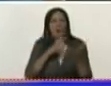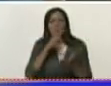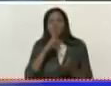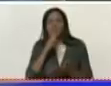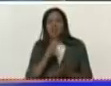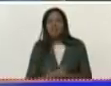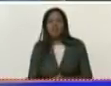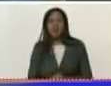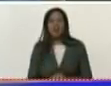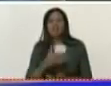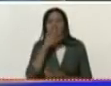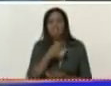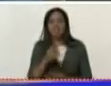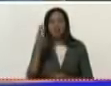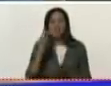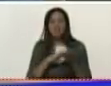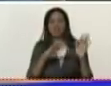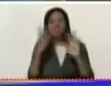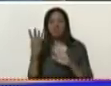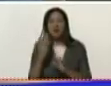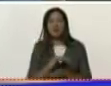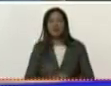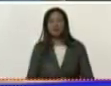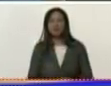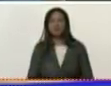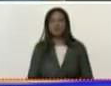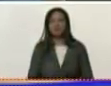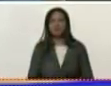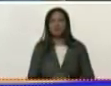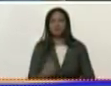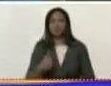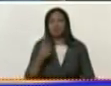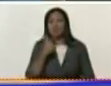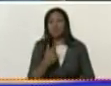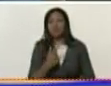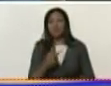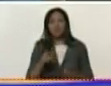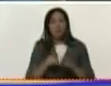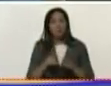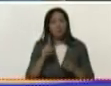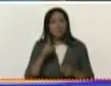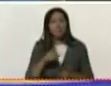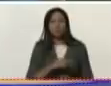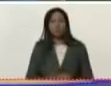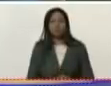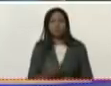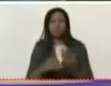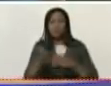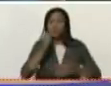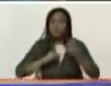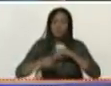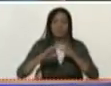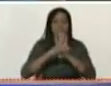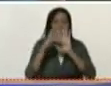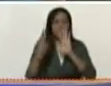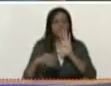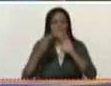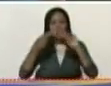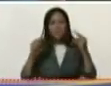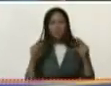las Navidades 2019. Y se los dije, vamos a defender el derecho a la